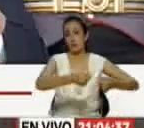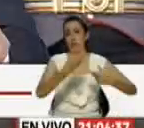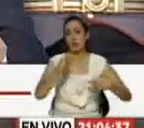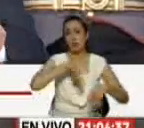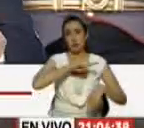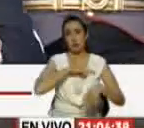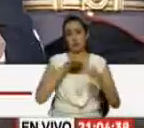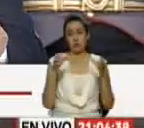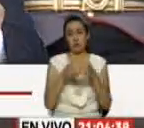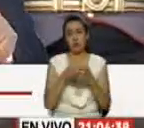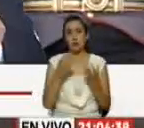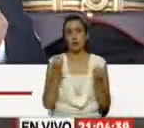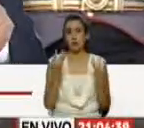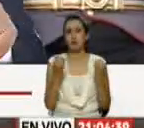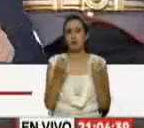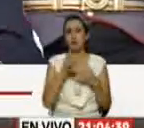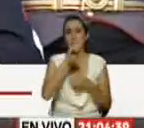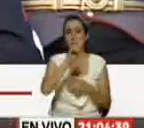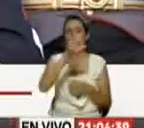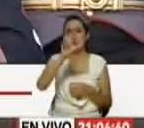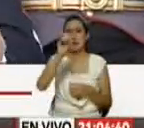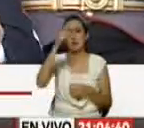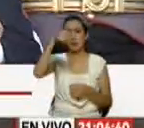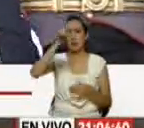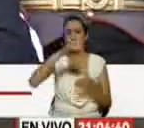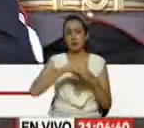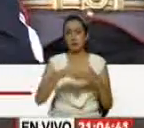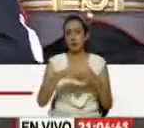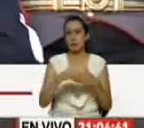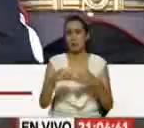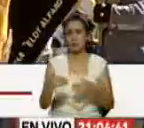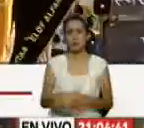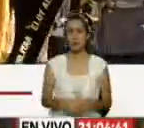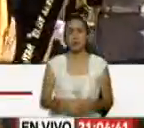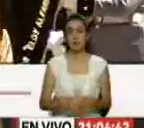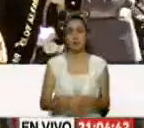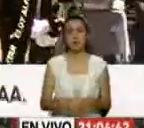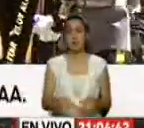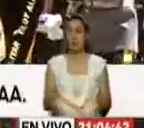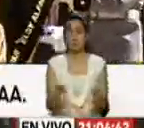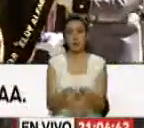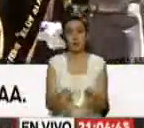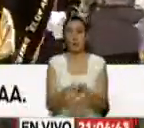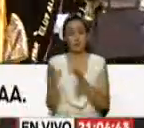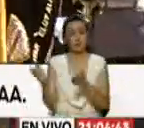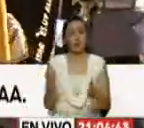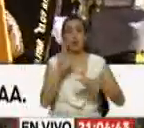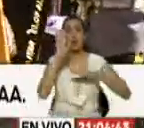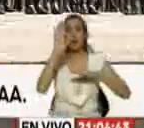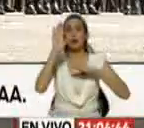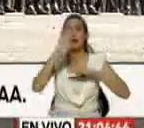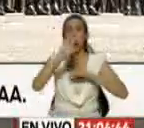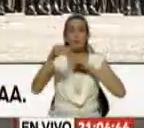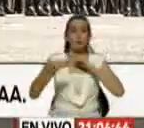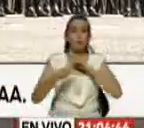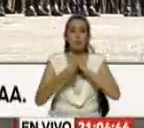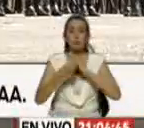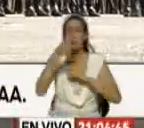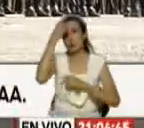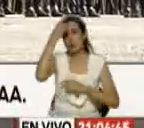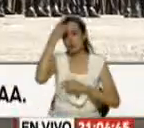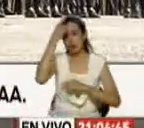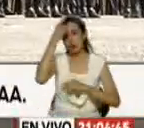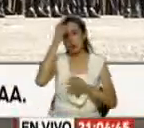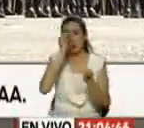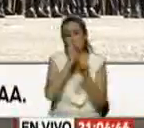casi 130 millones de dólares en nuestras Fuerzas Armadas. En ese sentido, el compromiso adicional es el de honrar las deudas con